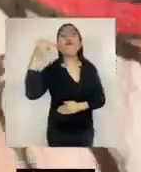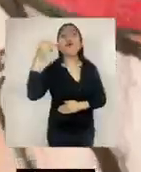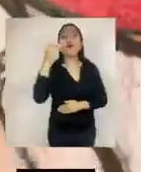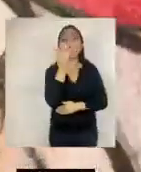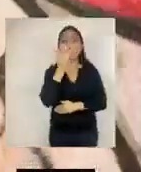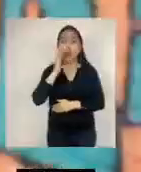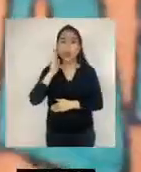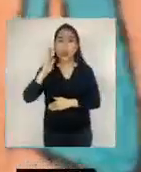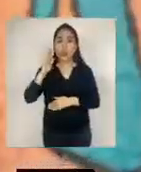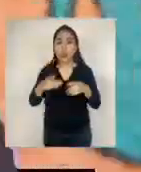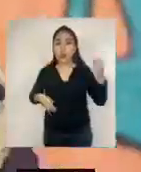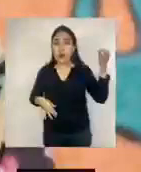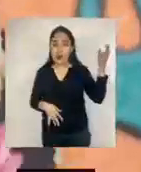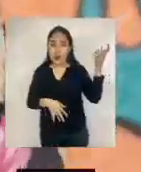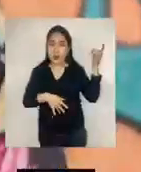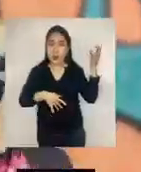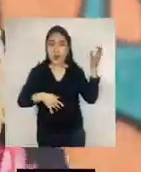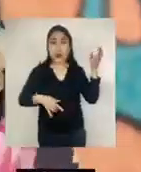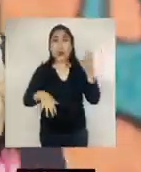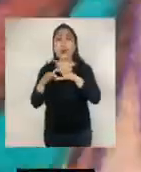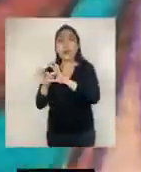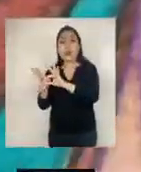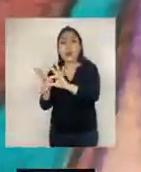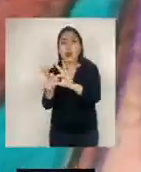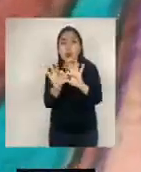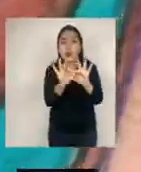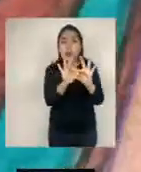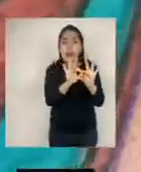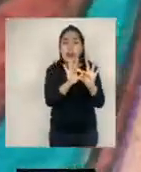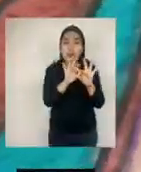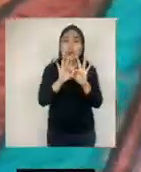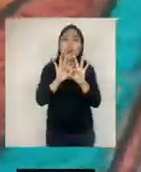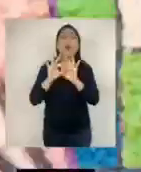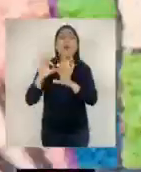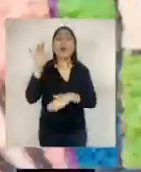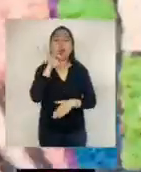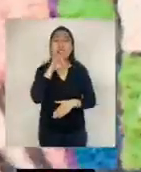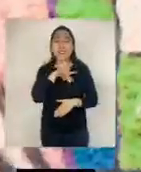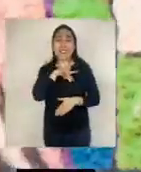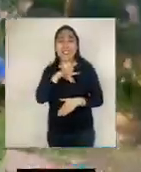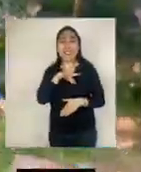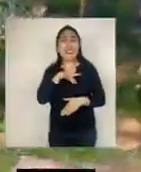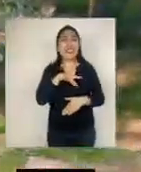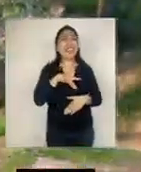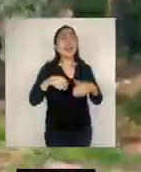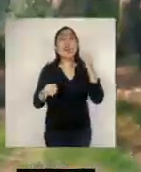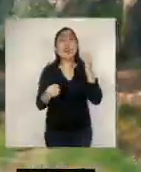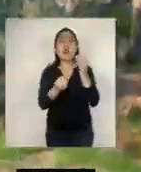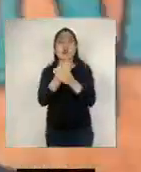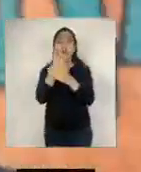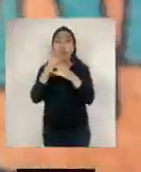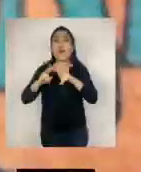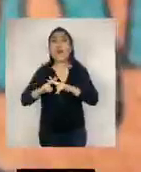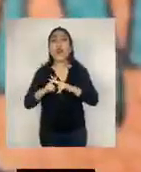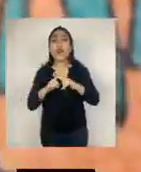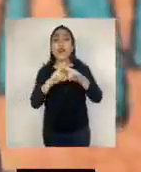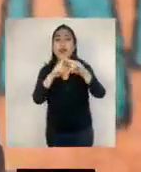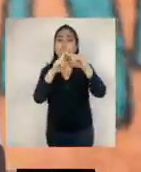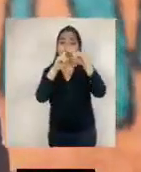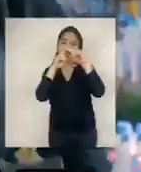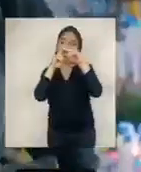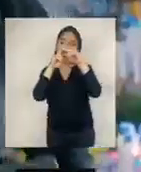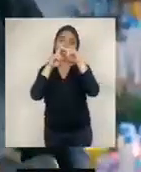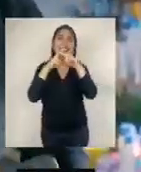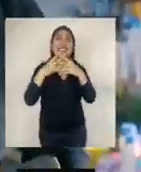video, uno... tuvieron tres días grabando. Pancho, o sea, cuenta un poquito así de eso. Es. Comenzamos, bueno, primero por supuesto que hay un todo trabajo